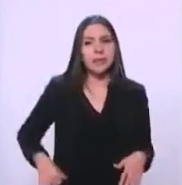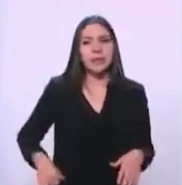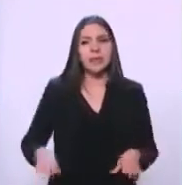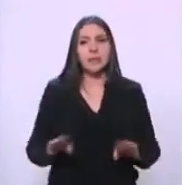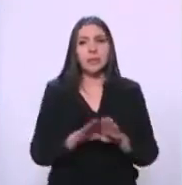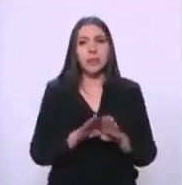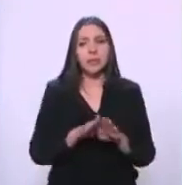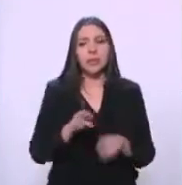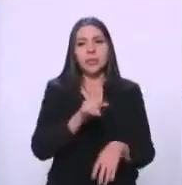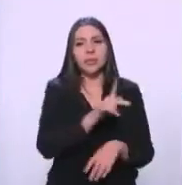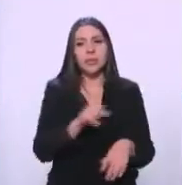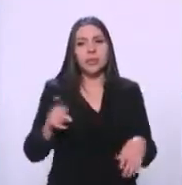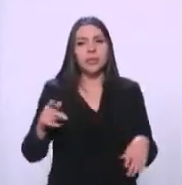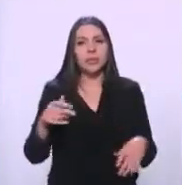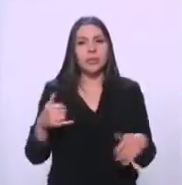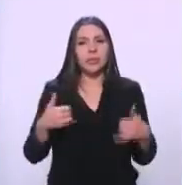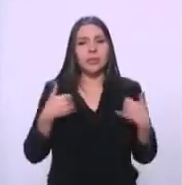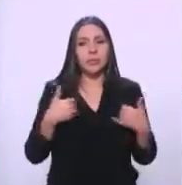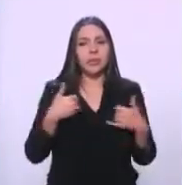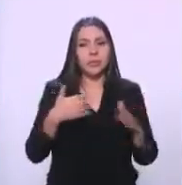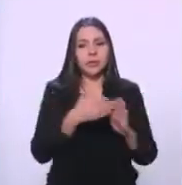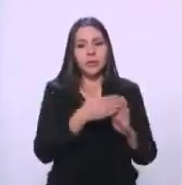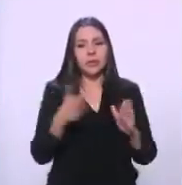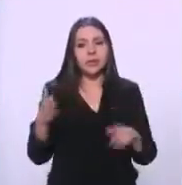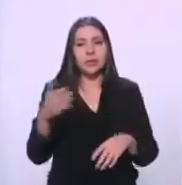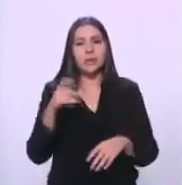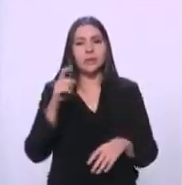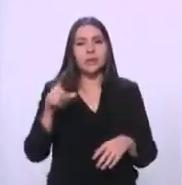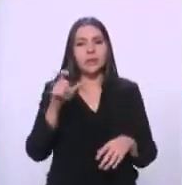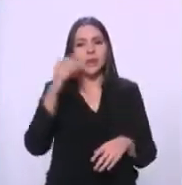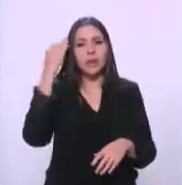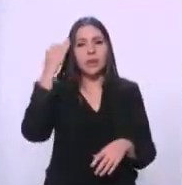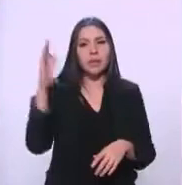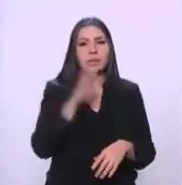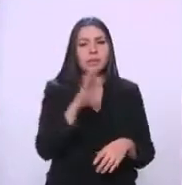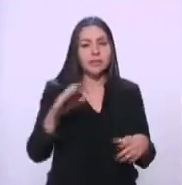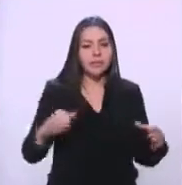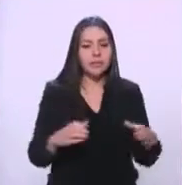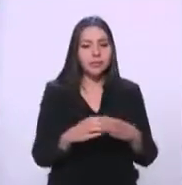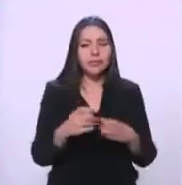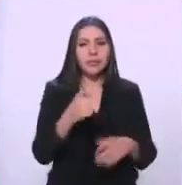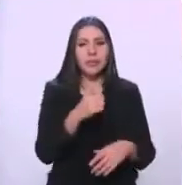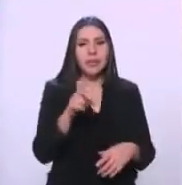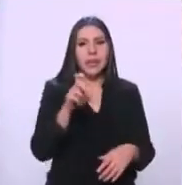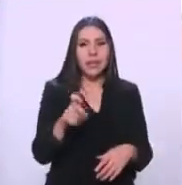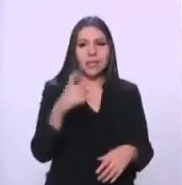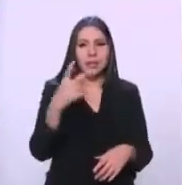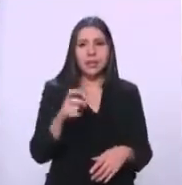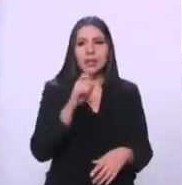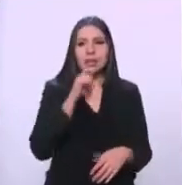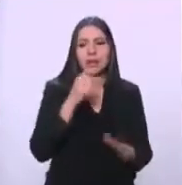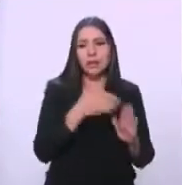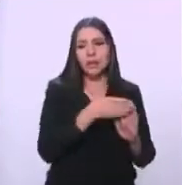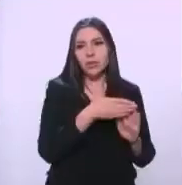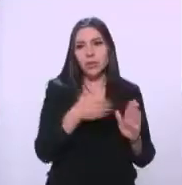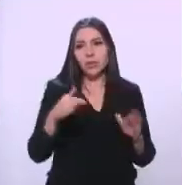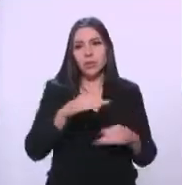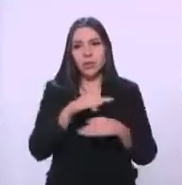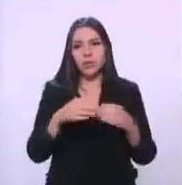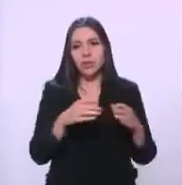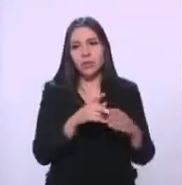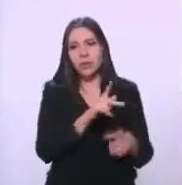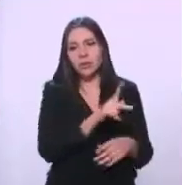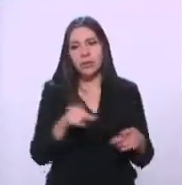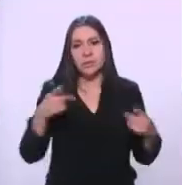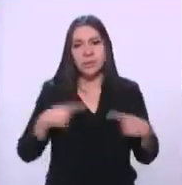generación, y estoy hablando de la generación del 132, no nada más como el movimiento, sino a toda una generación que